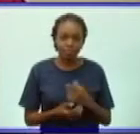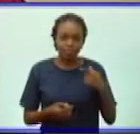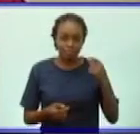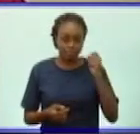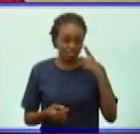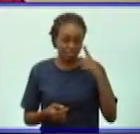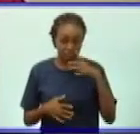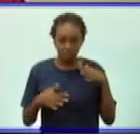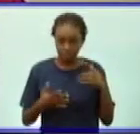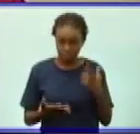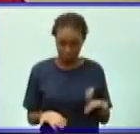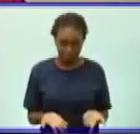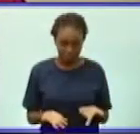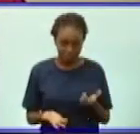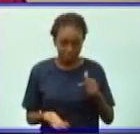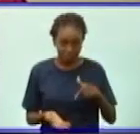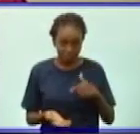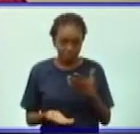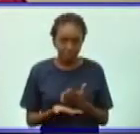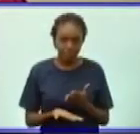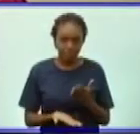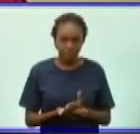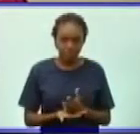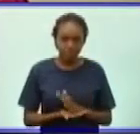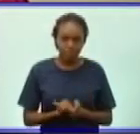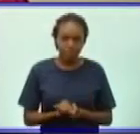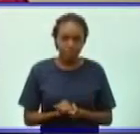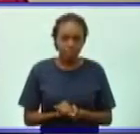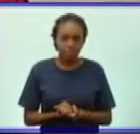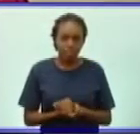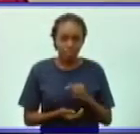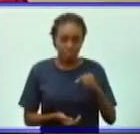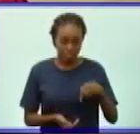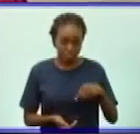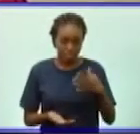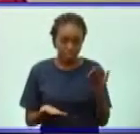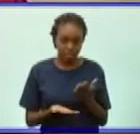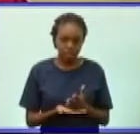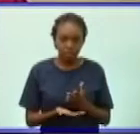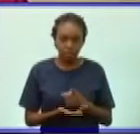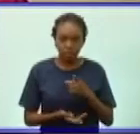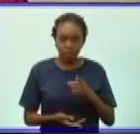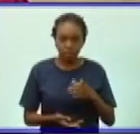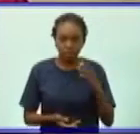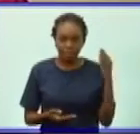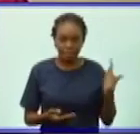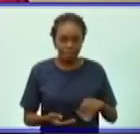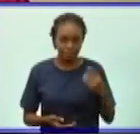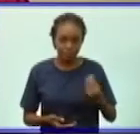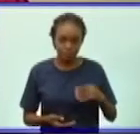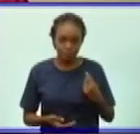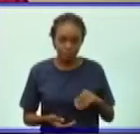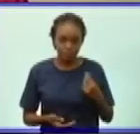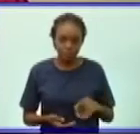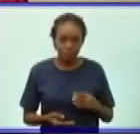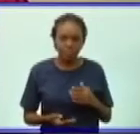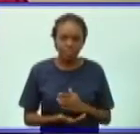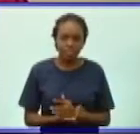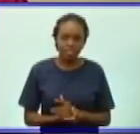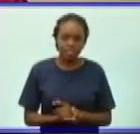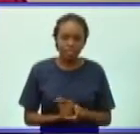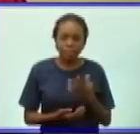seminario integrador. Pero con estas clases ustedes van a consolidar el contenido y les va a ser más